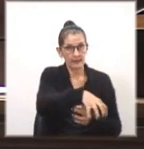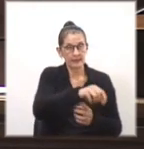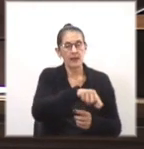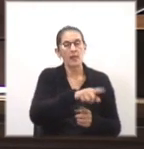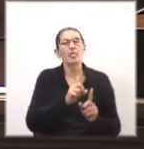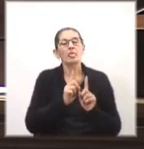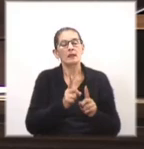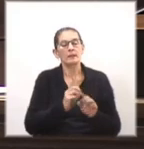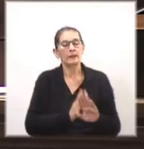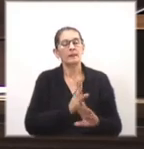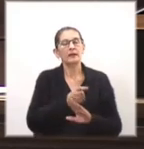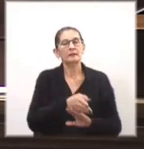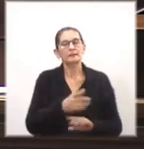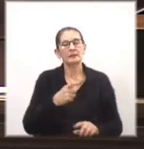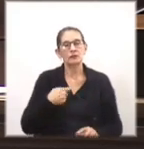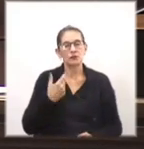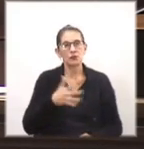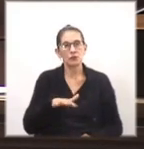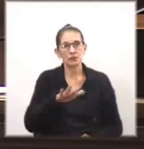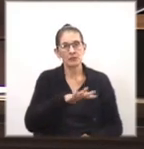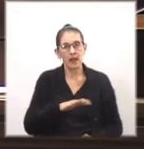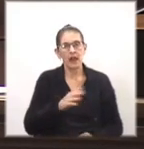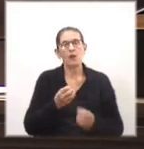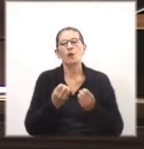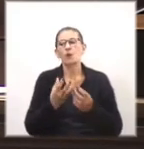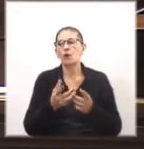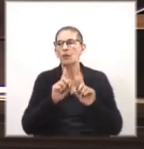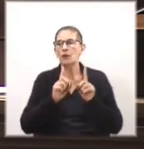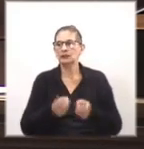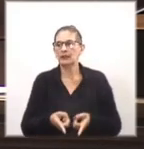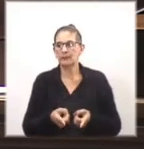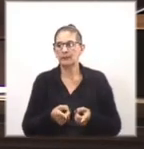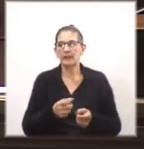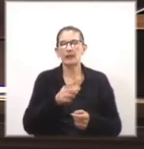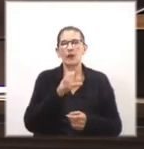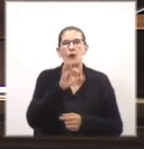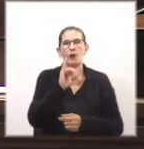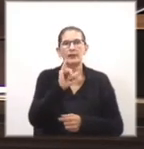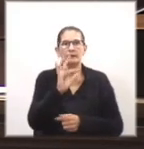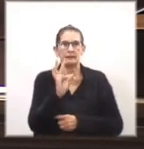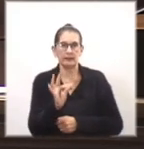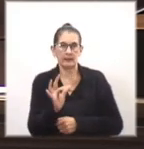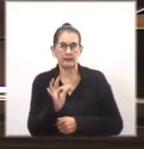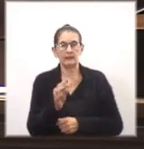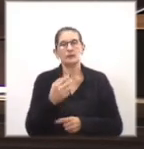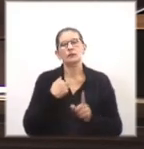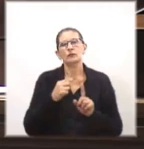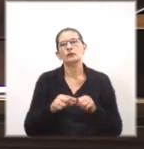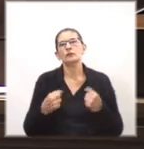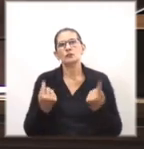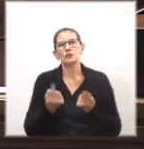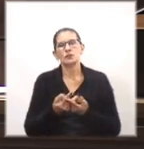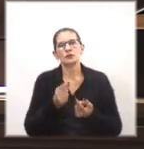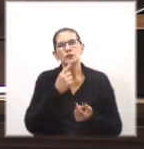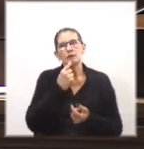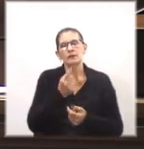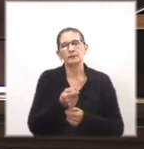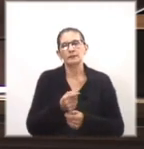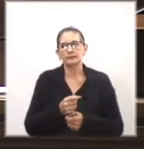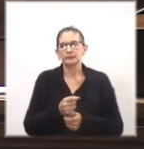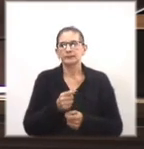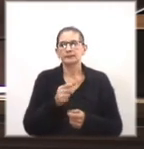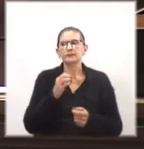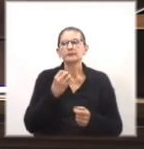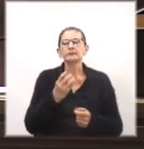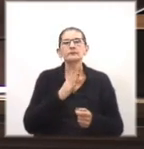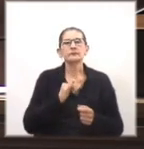con participación social, tal como lo recomienda la OIT. Nos oponemos a las excesivas facultades con las que